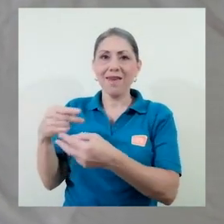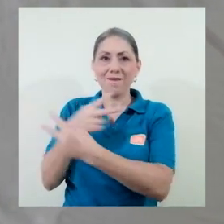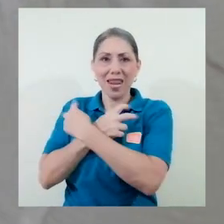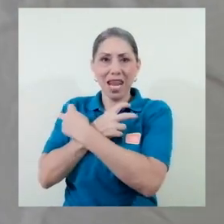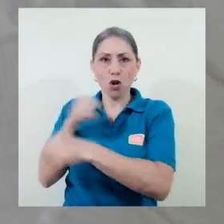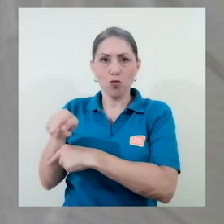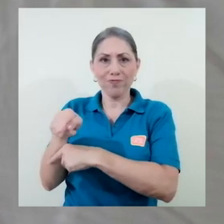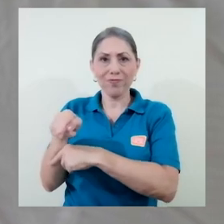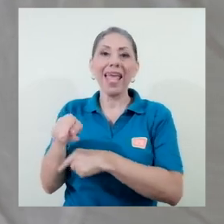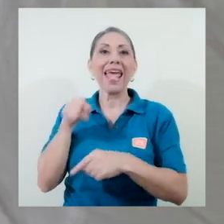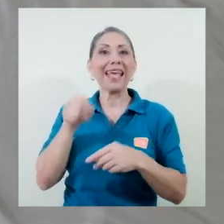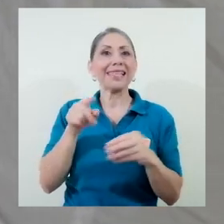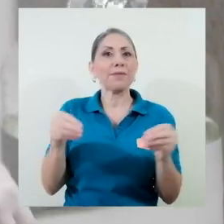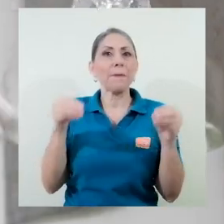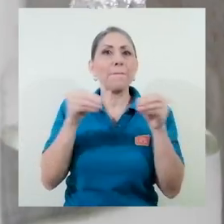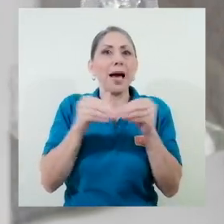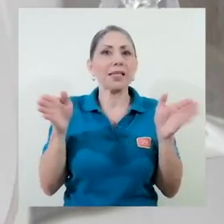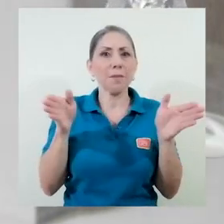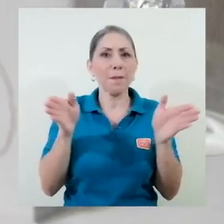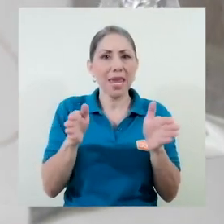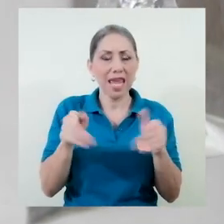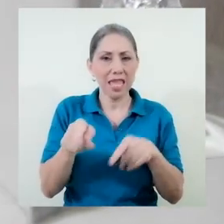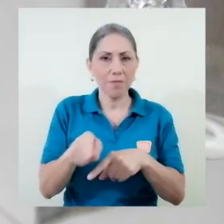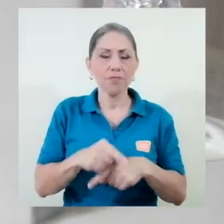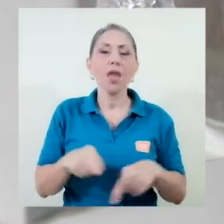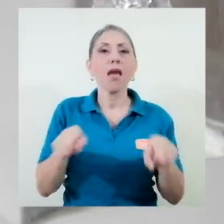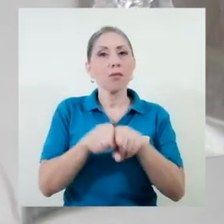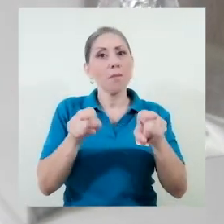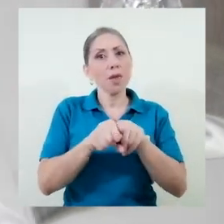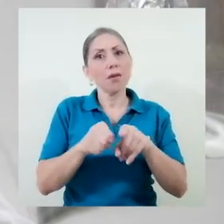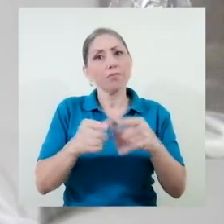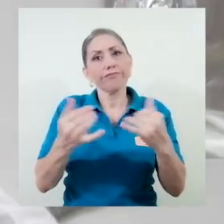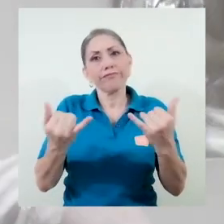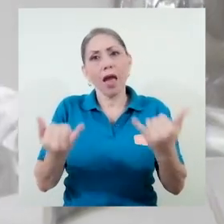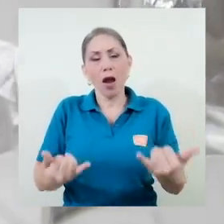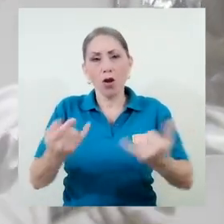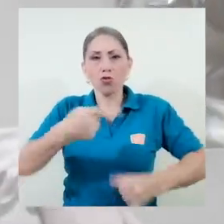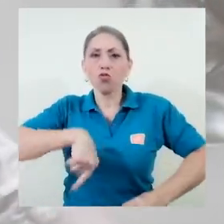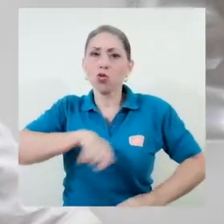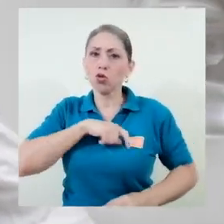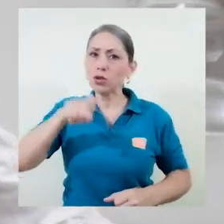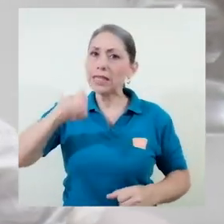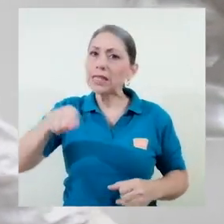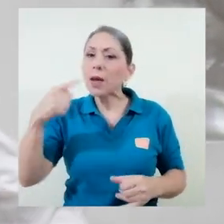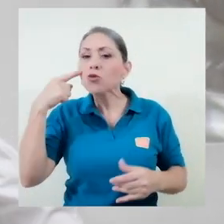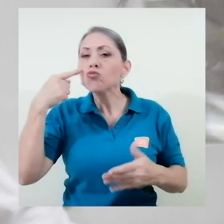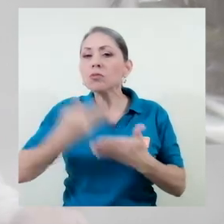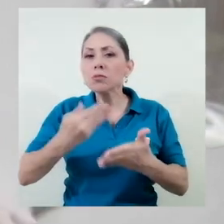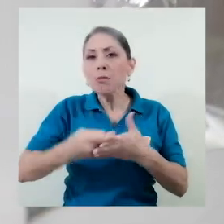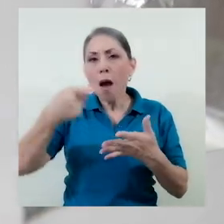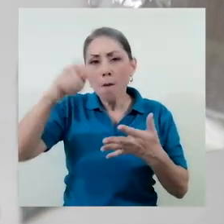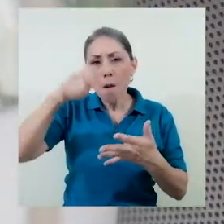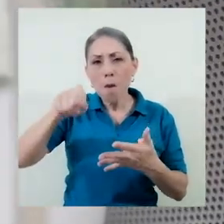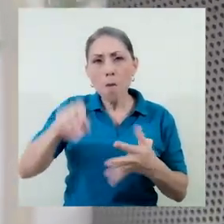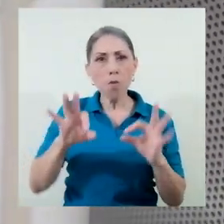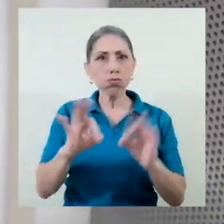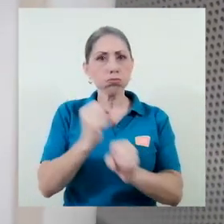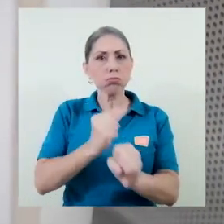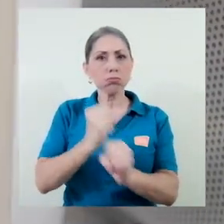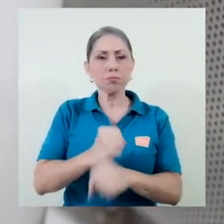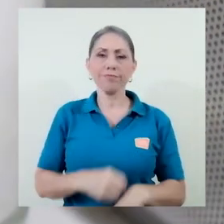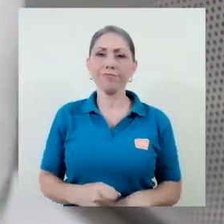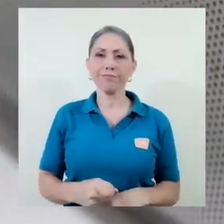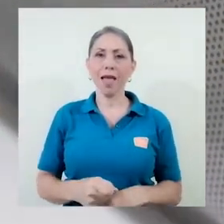pequeña, que además nos vimos en la necesidad de verificar su funcionamiento. Para